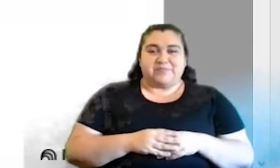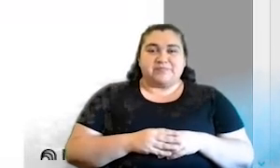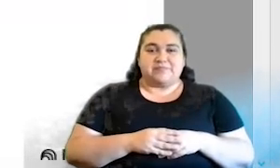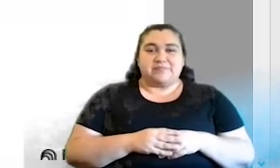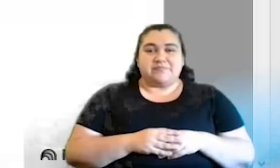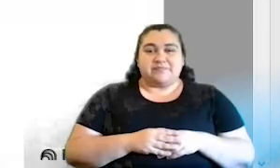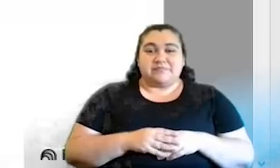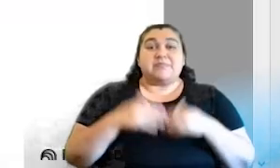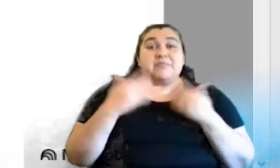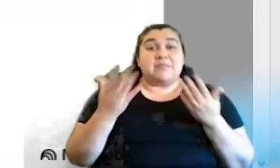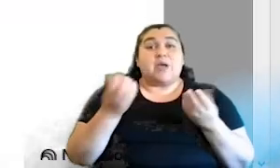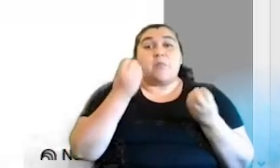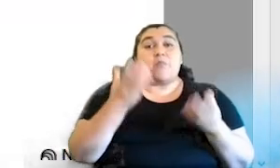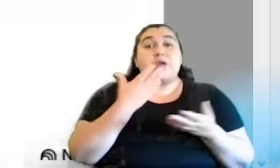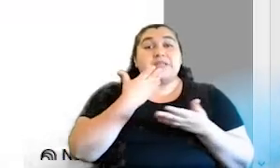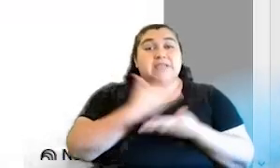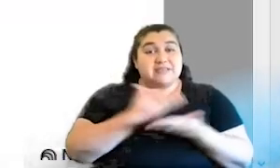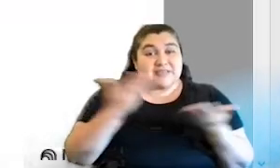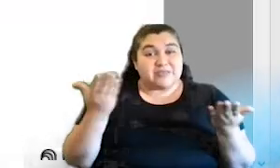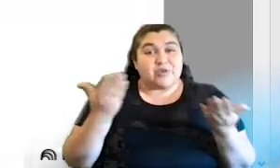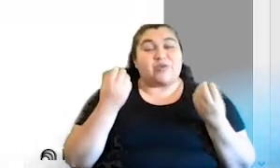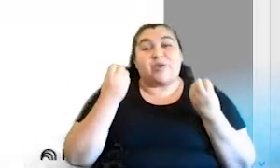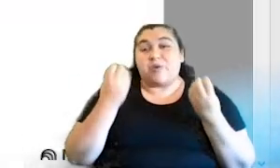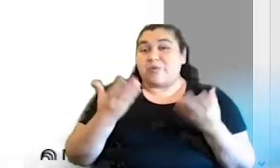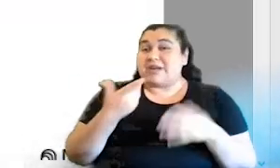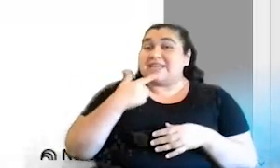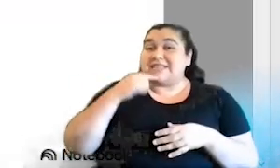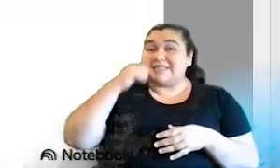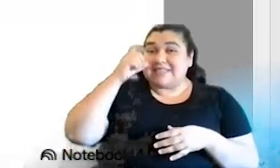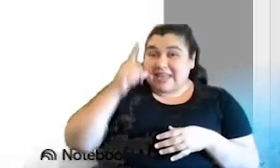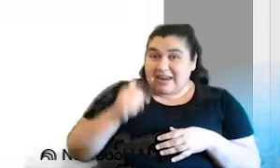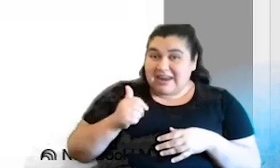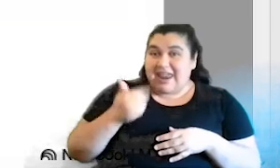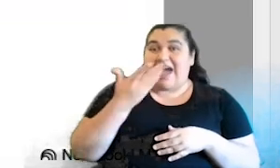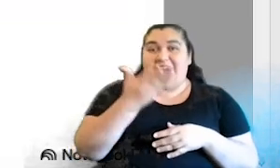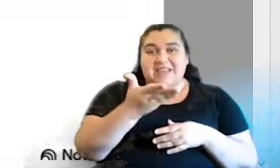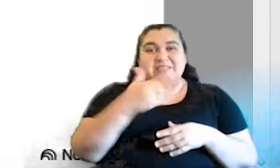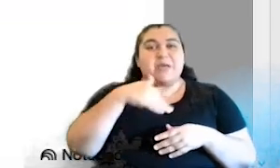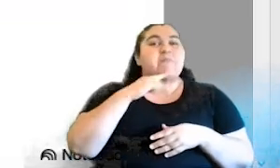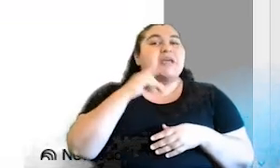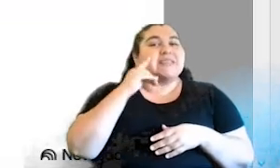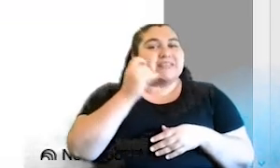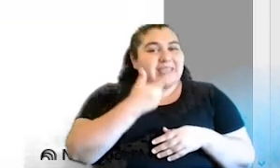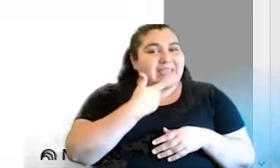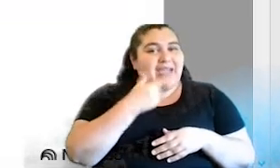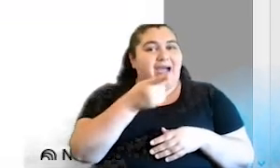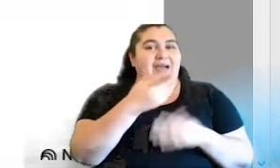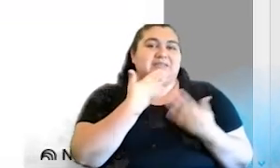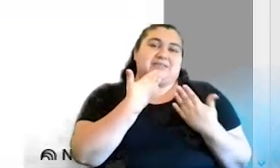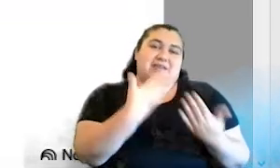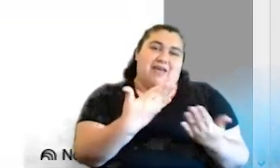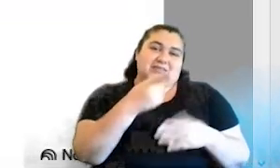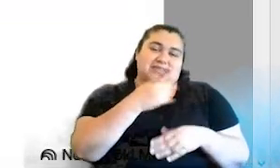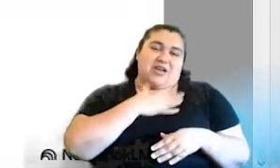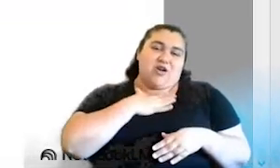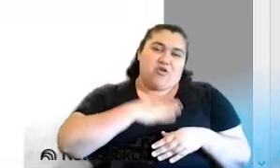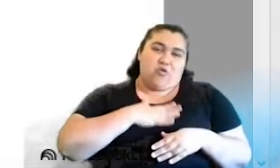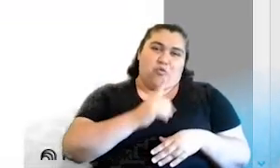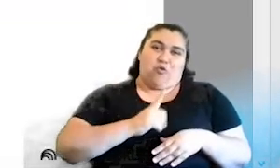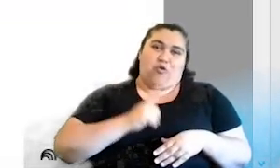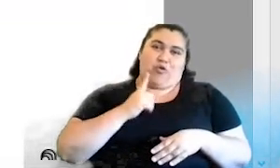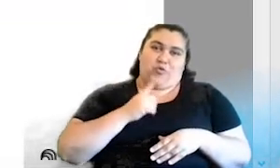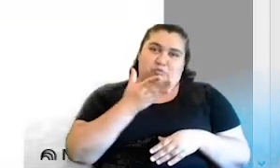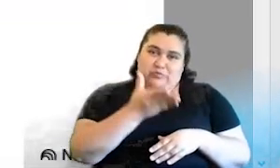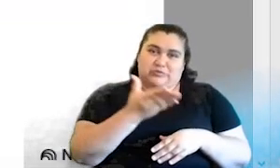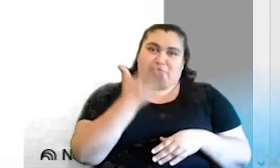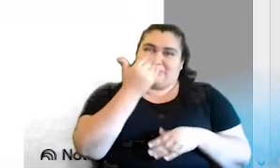Bueno, buenas tardes a todos. Buenas tardes, Estela, a las chicas. Buenas tardes, Matías. Ante todo, un placer y un orgullo que nos